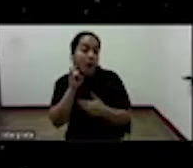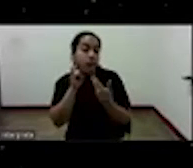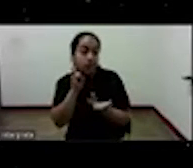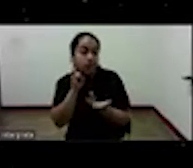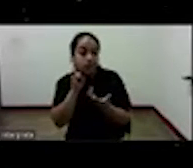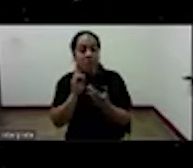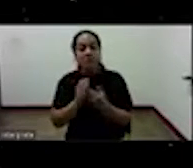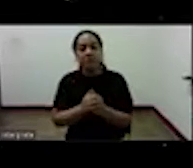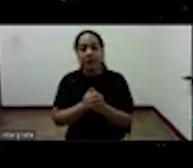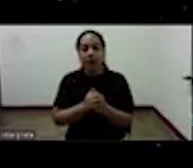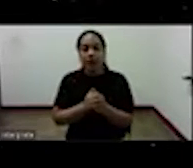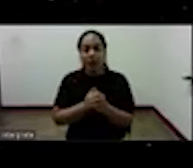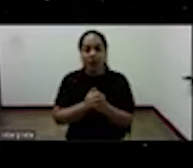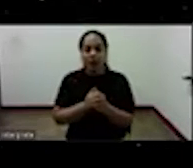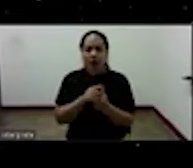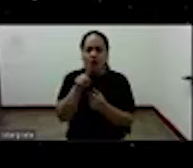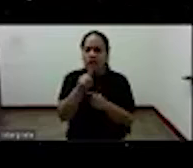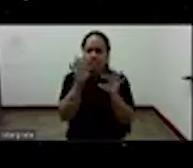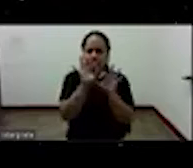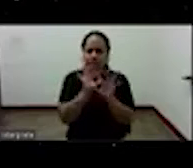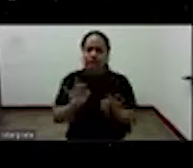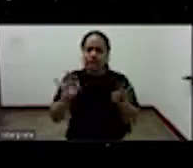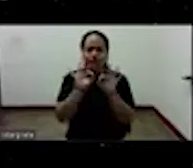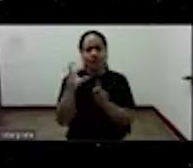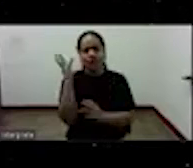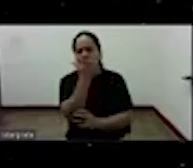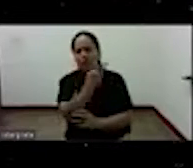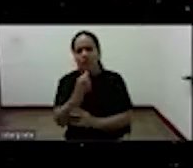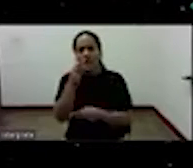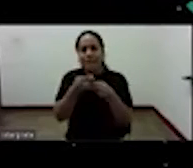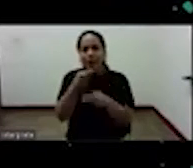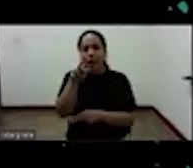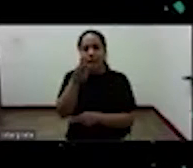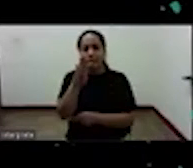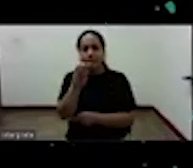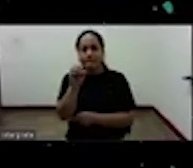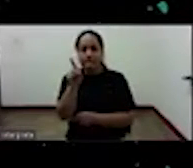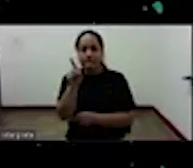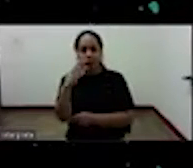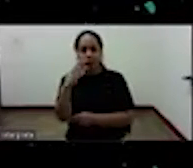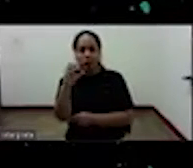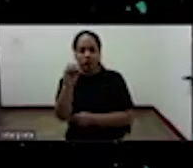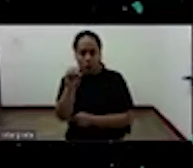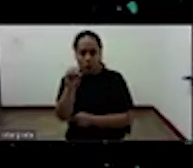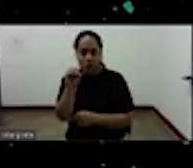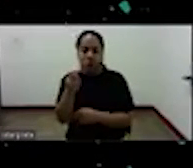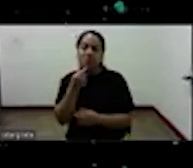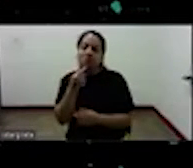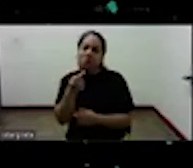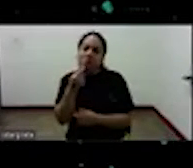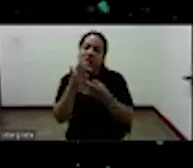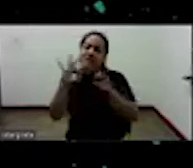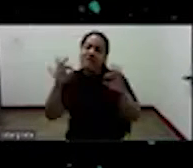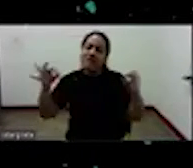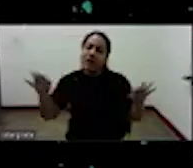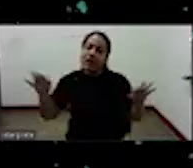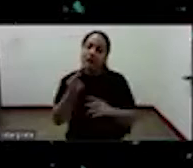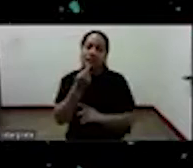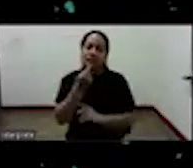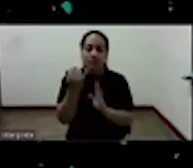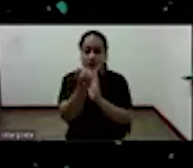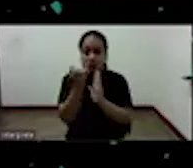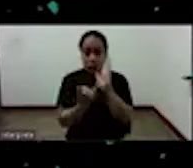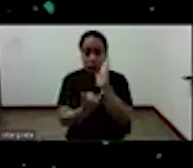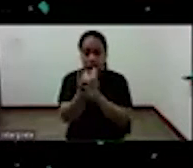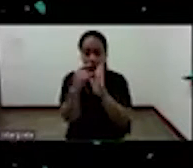Esta es una bellísima imagen del Bosco. El Bosco dice en esta imagen, el campo